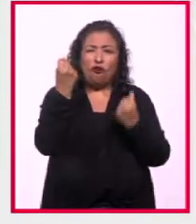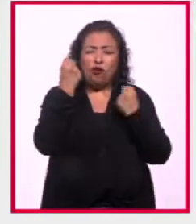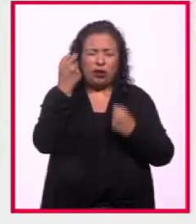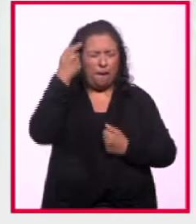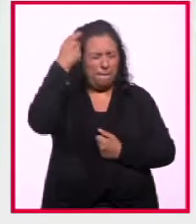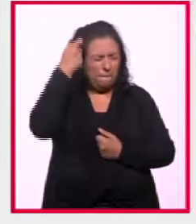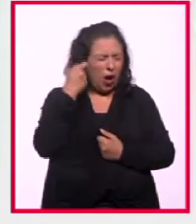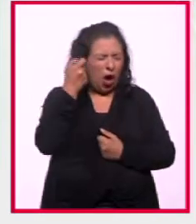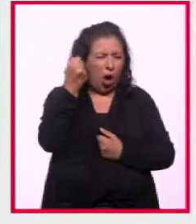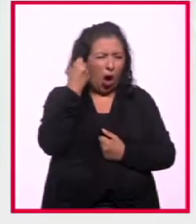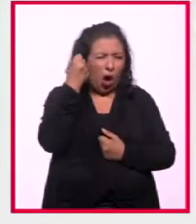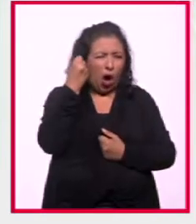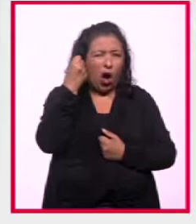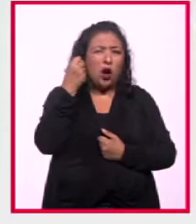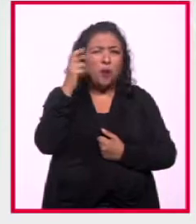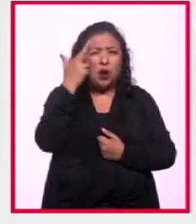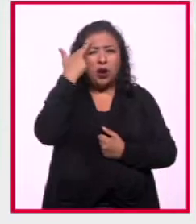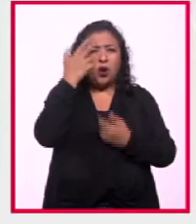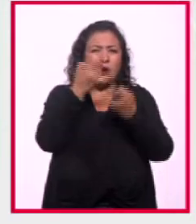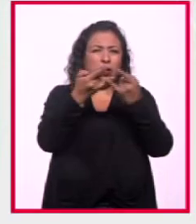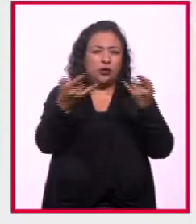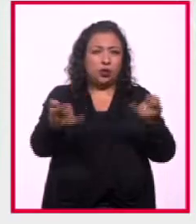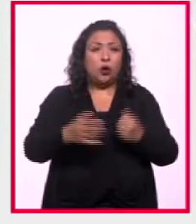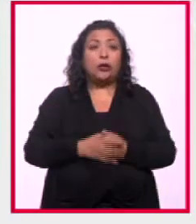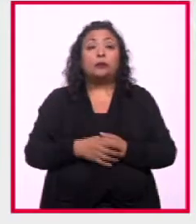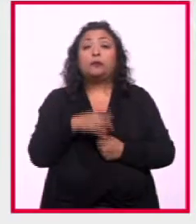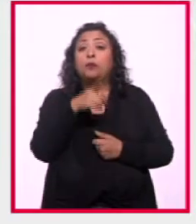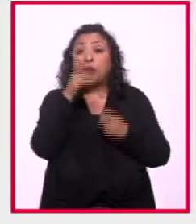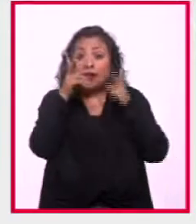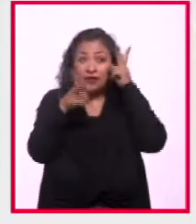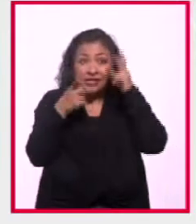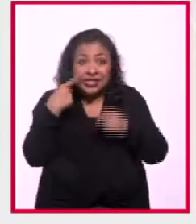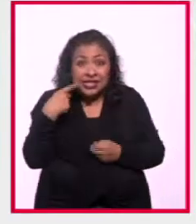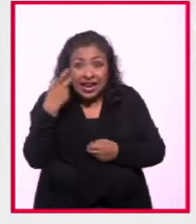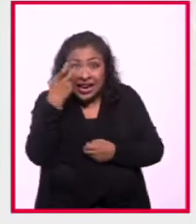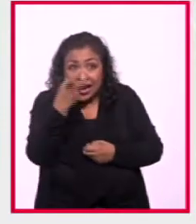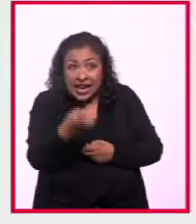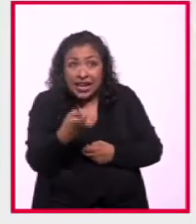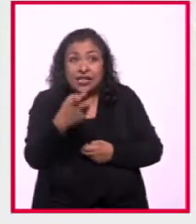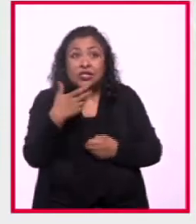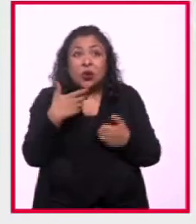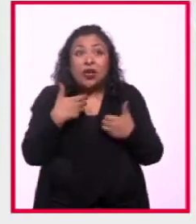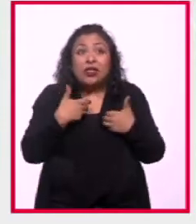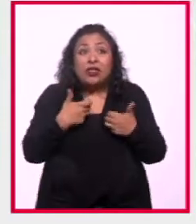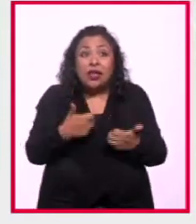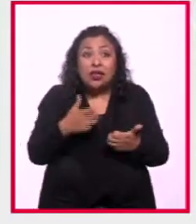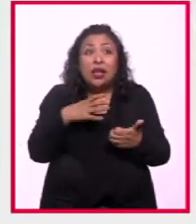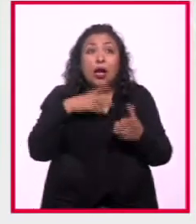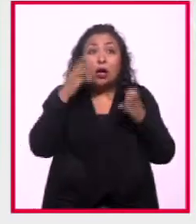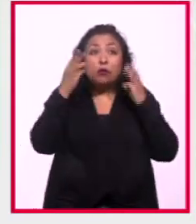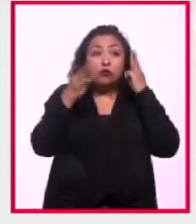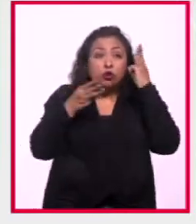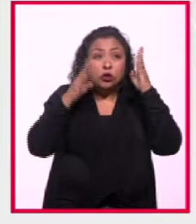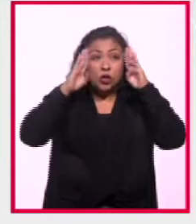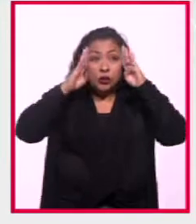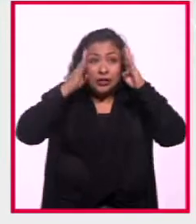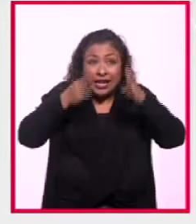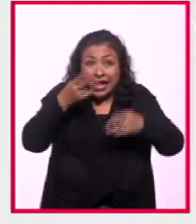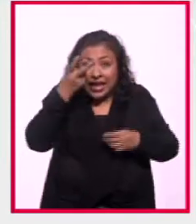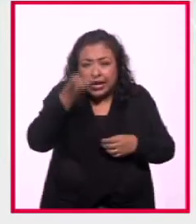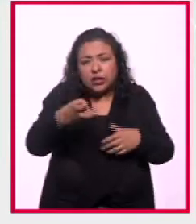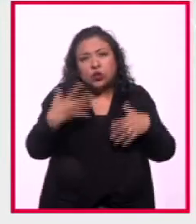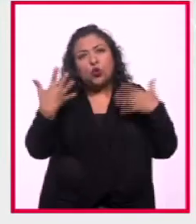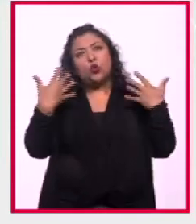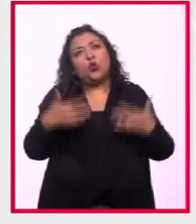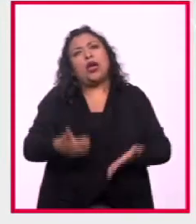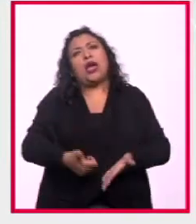en el firmamento de la historia visitar esto y tener noción que existen museos que se dedican a esto va a